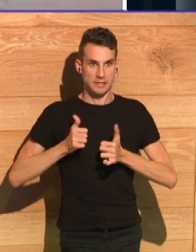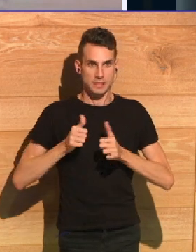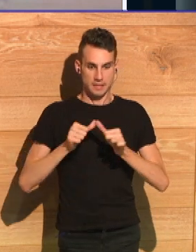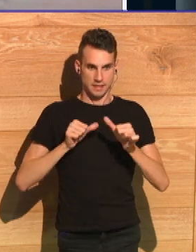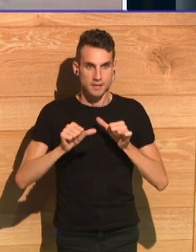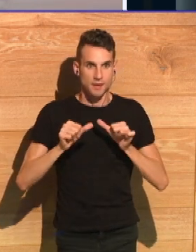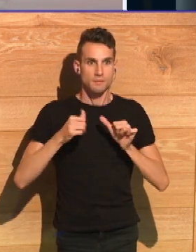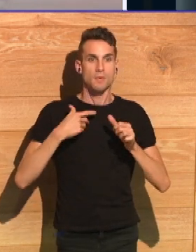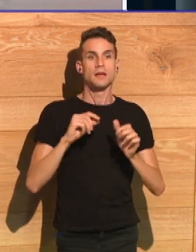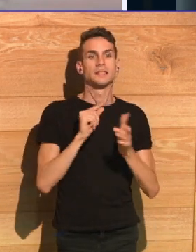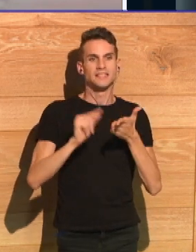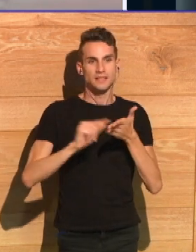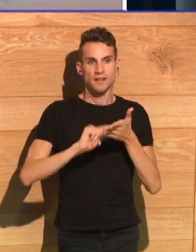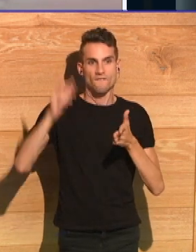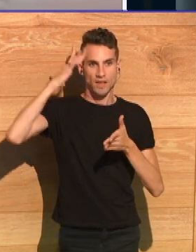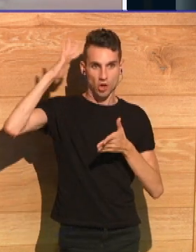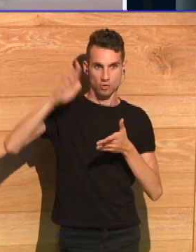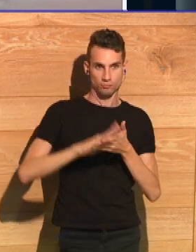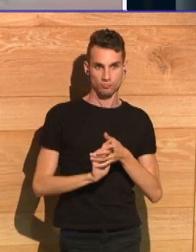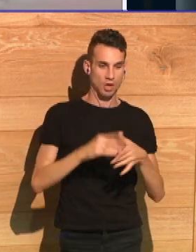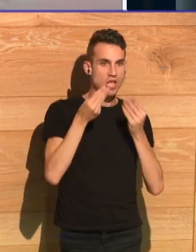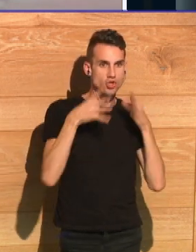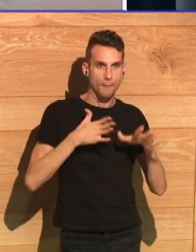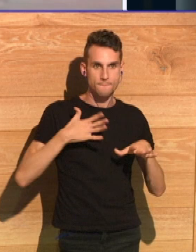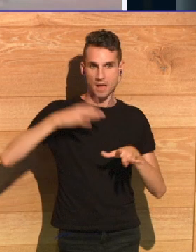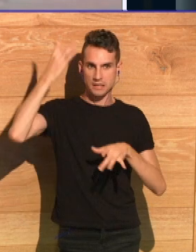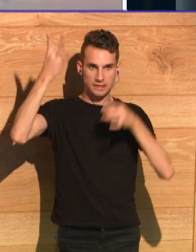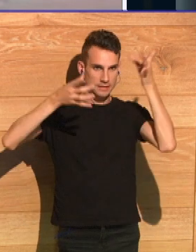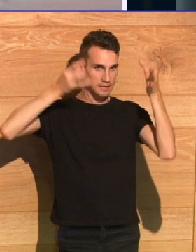ficción. He inventado las historias que he escrito.